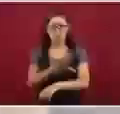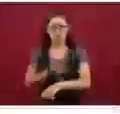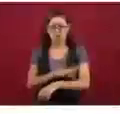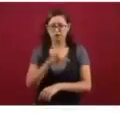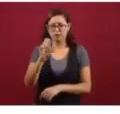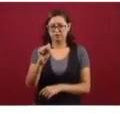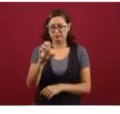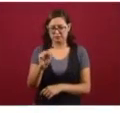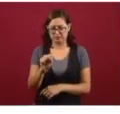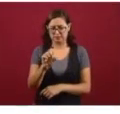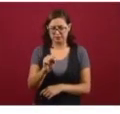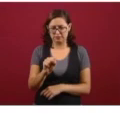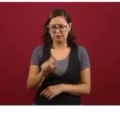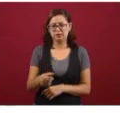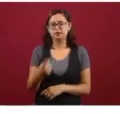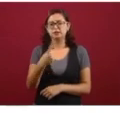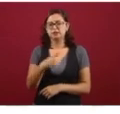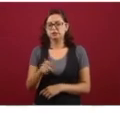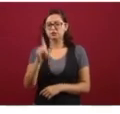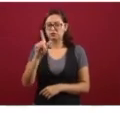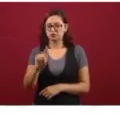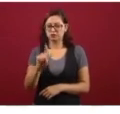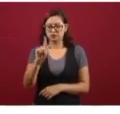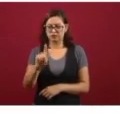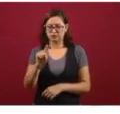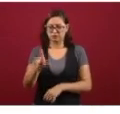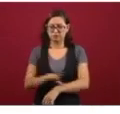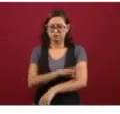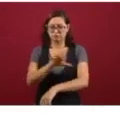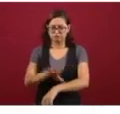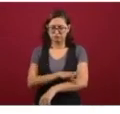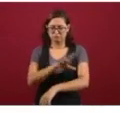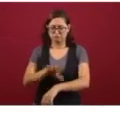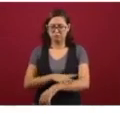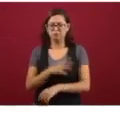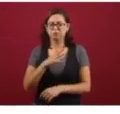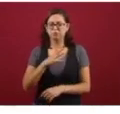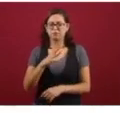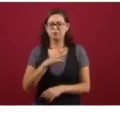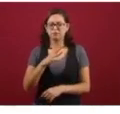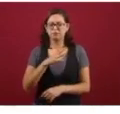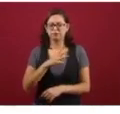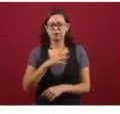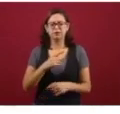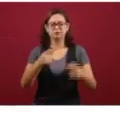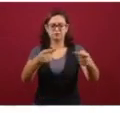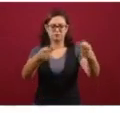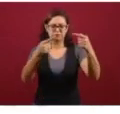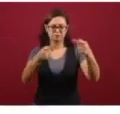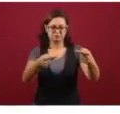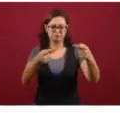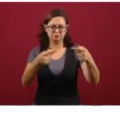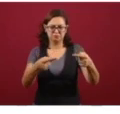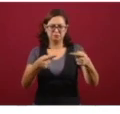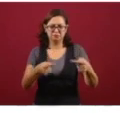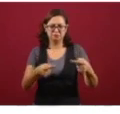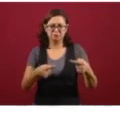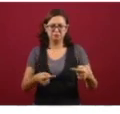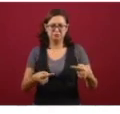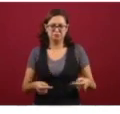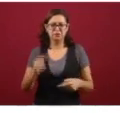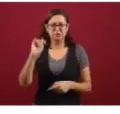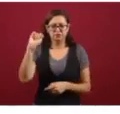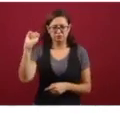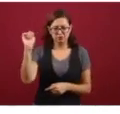y 167 unidades generadoras. Y así todas las demás tecnologías, hasta llegar a